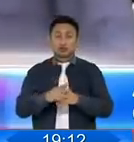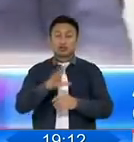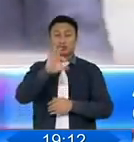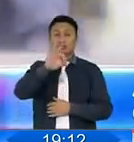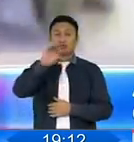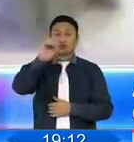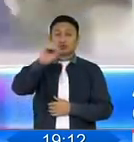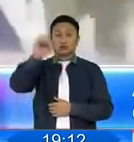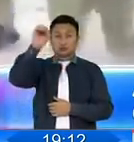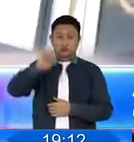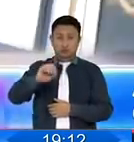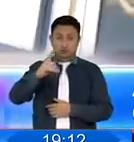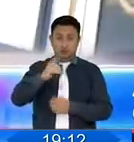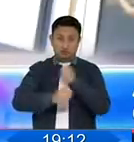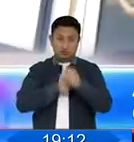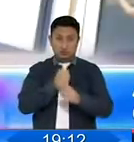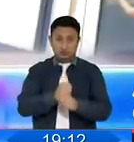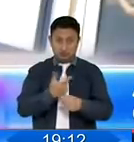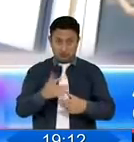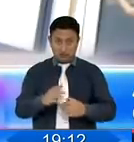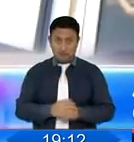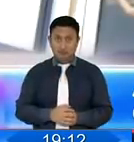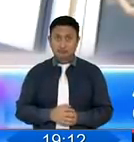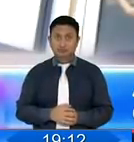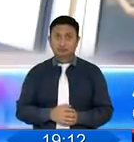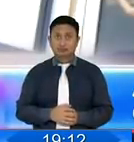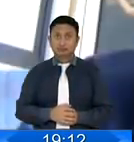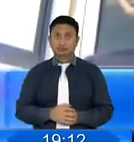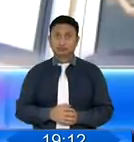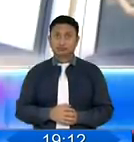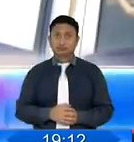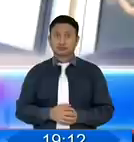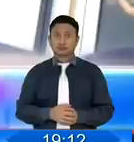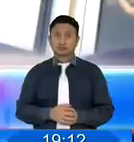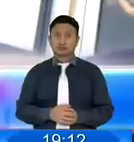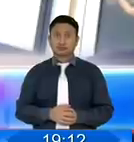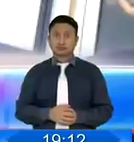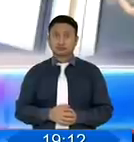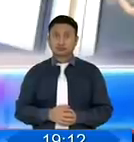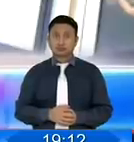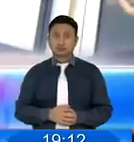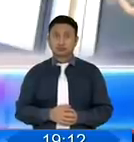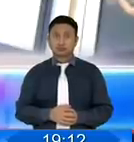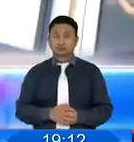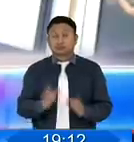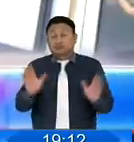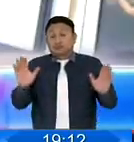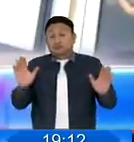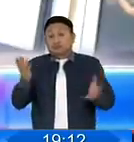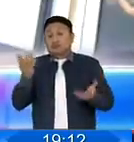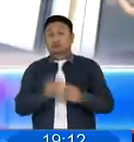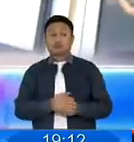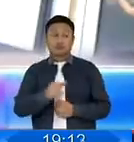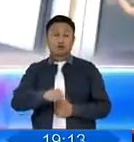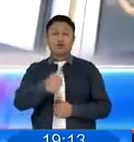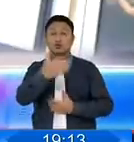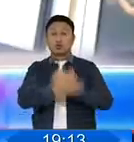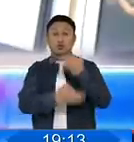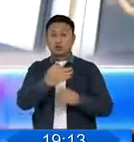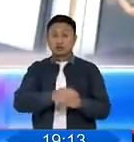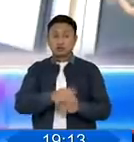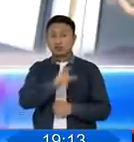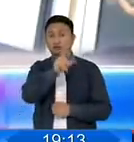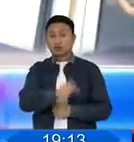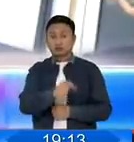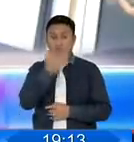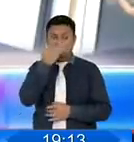pena. Más allá de que se pueda tildar de que posiblemente tenga otros procesos o que es una persona no grata, pero